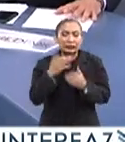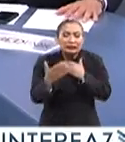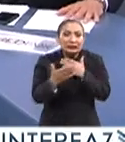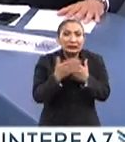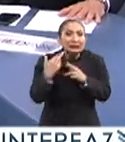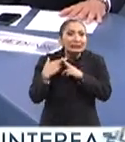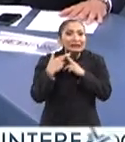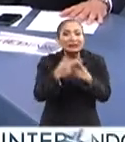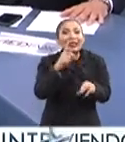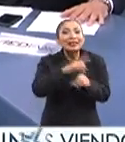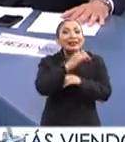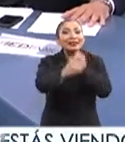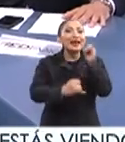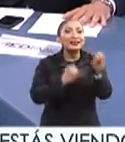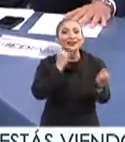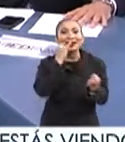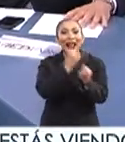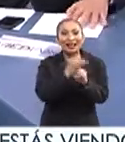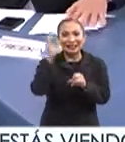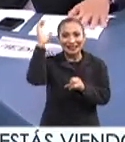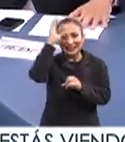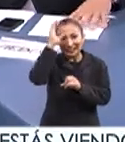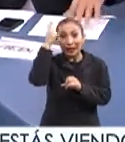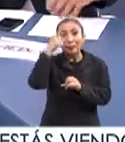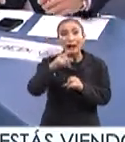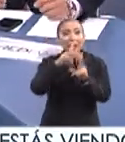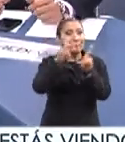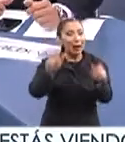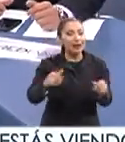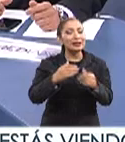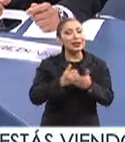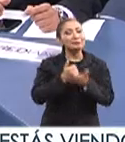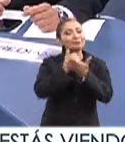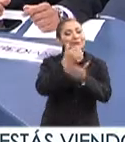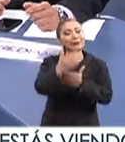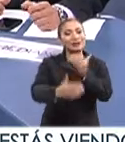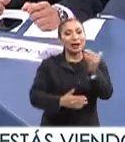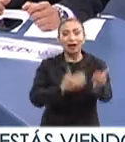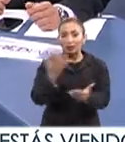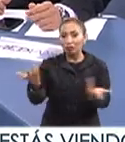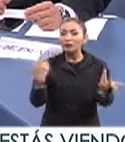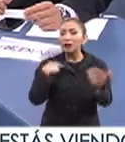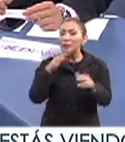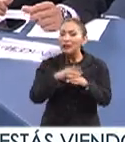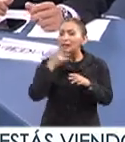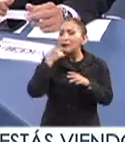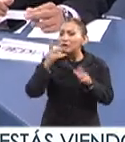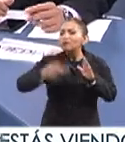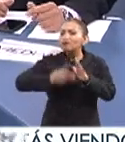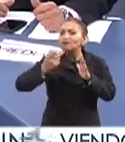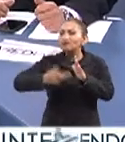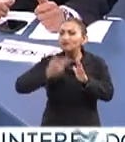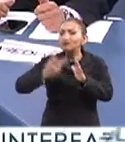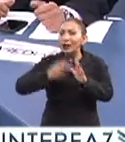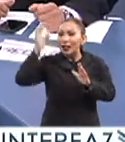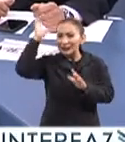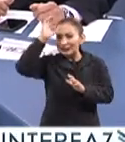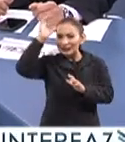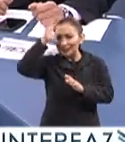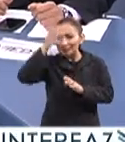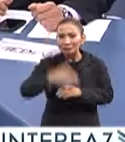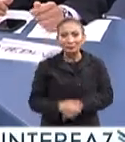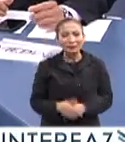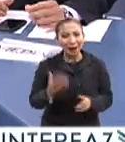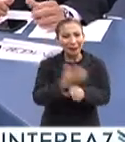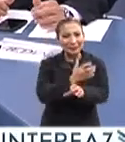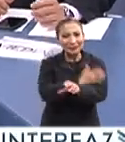cerca de conmemorar el Día Internacional de la Ciencia para la Paz y el Desarrollo, así que estaremos hablando muy importantemente sobre este